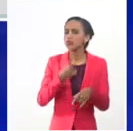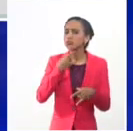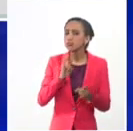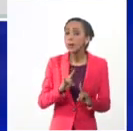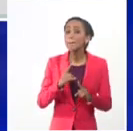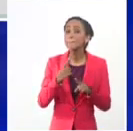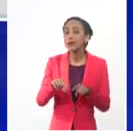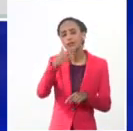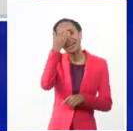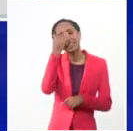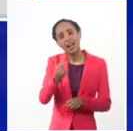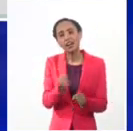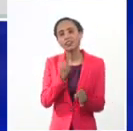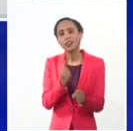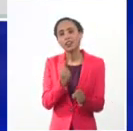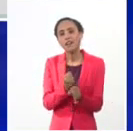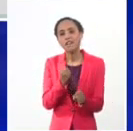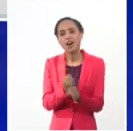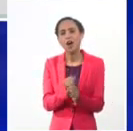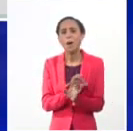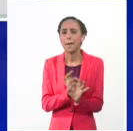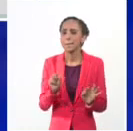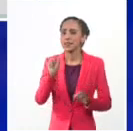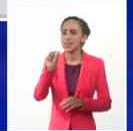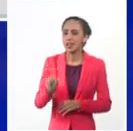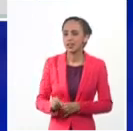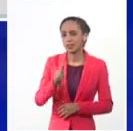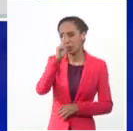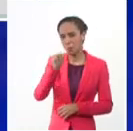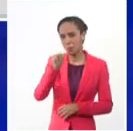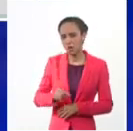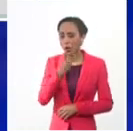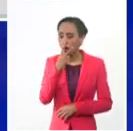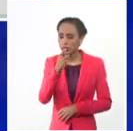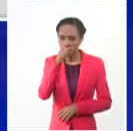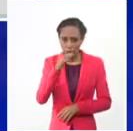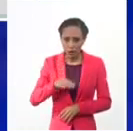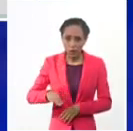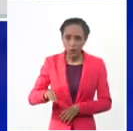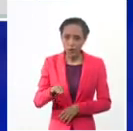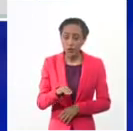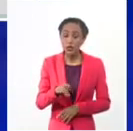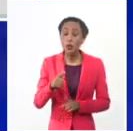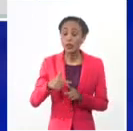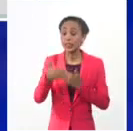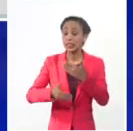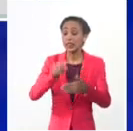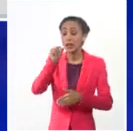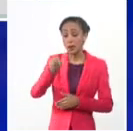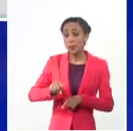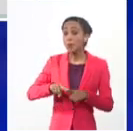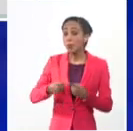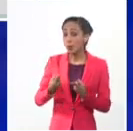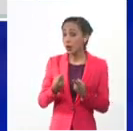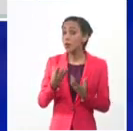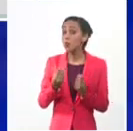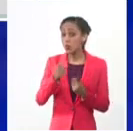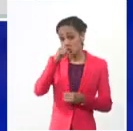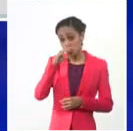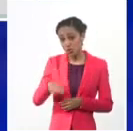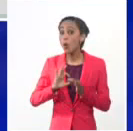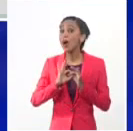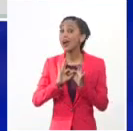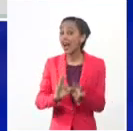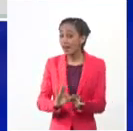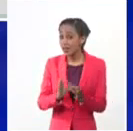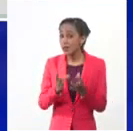especialistas, pediatras, intensivistas, pediátricos, porque muchos niños estuvieron en estado grave, estuvieron en estado